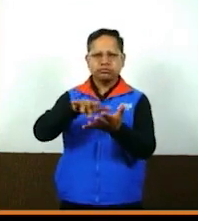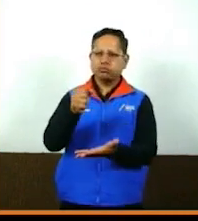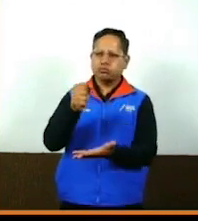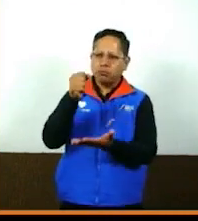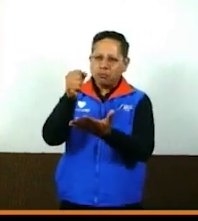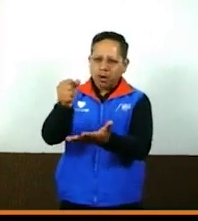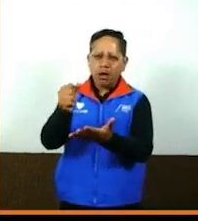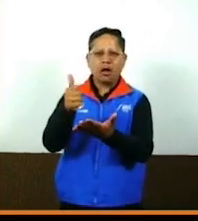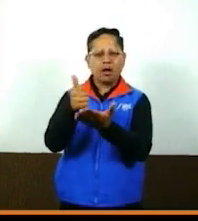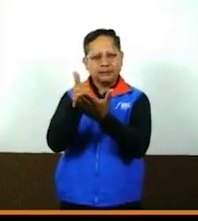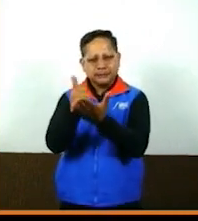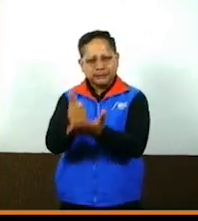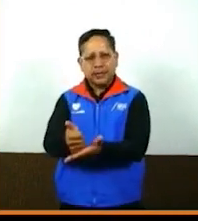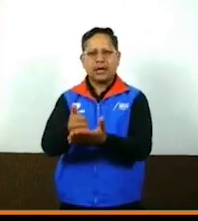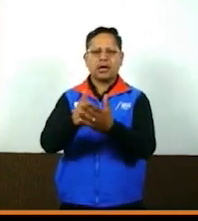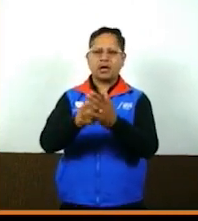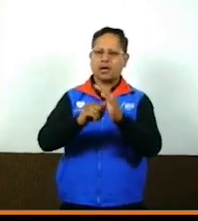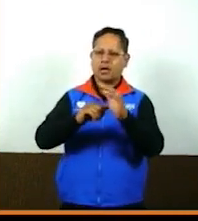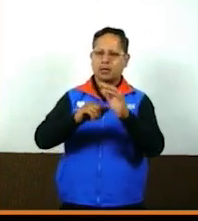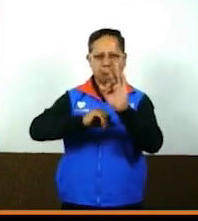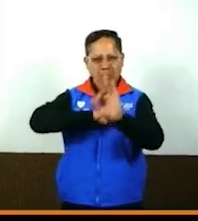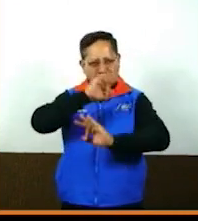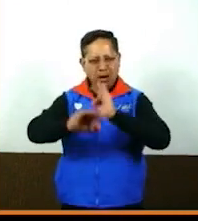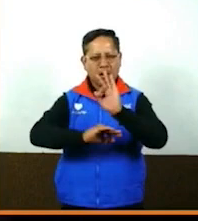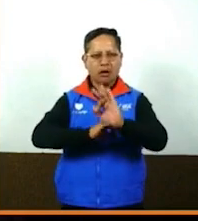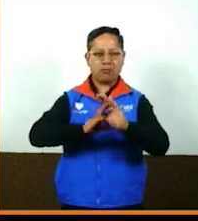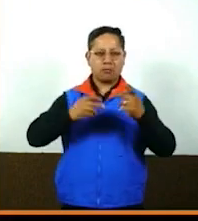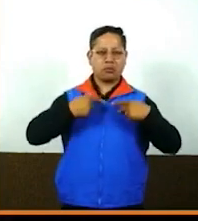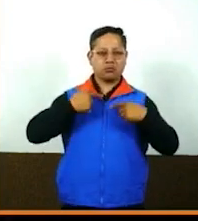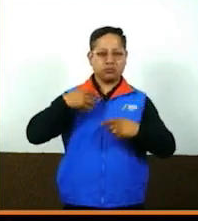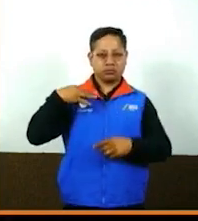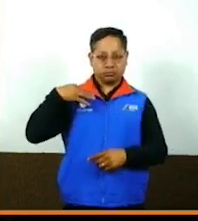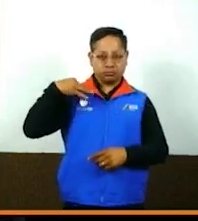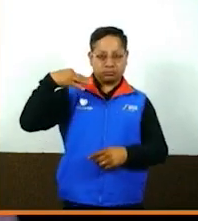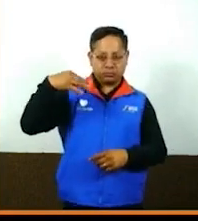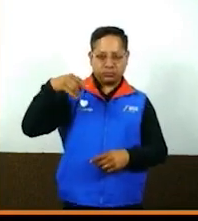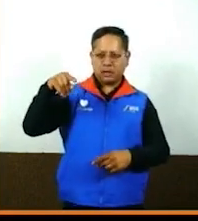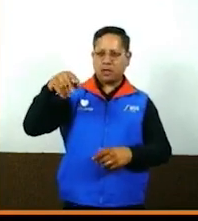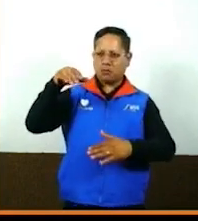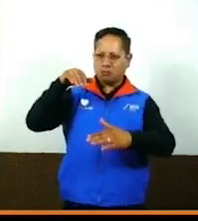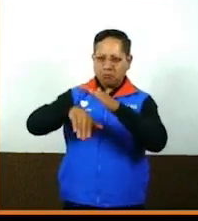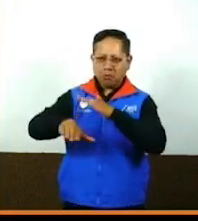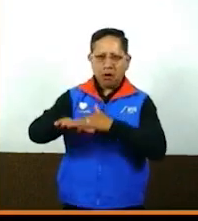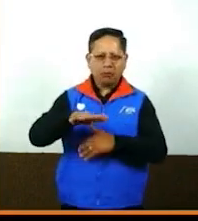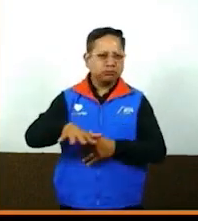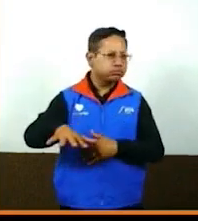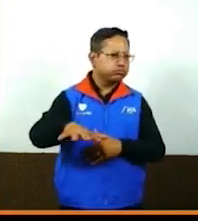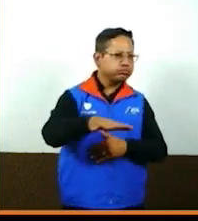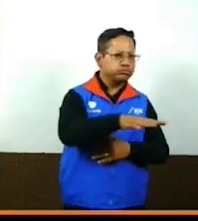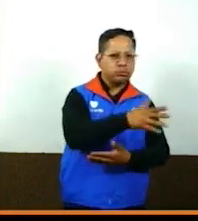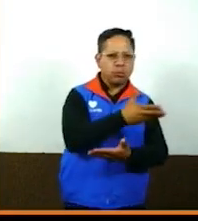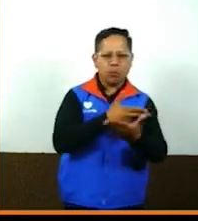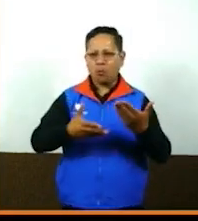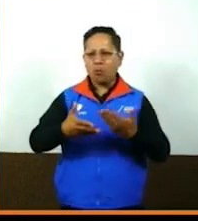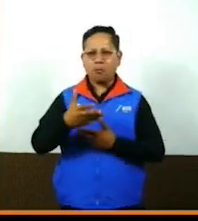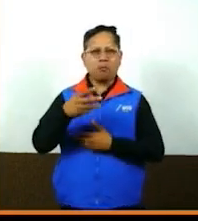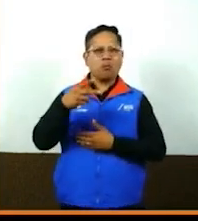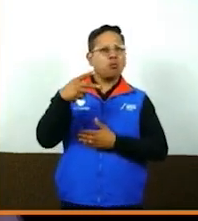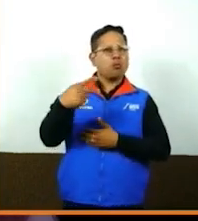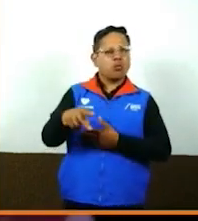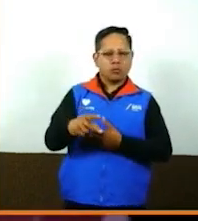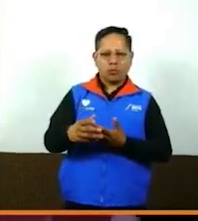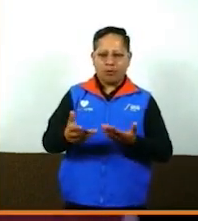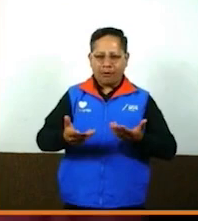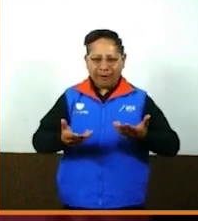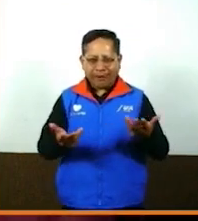de patrocinios, que los voluntarios se metan dentro de la sociedad y puedan ellos compartir también su tiempo,